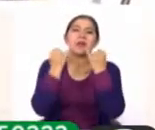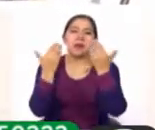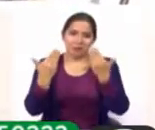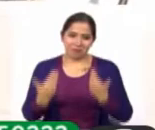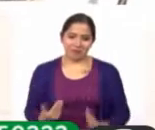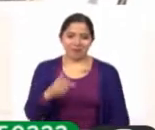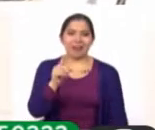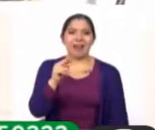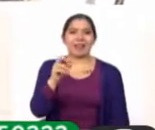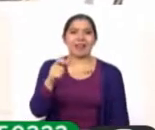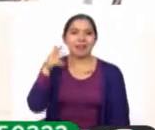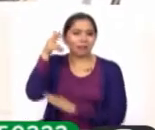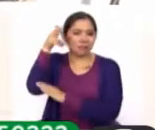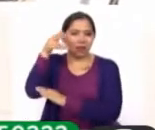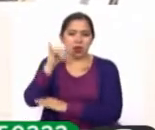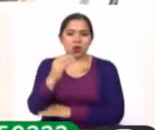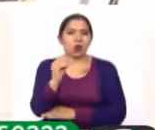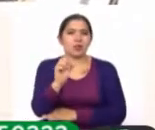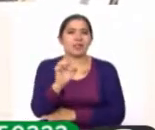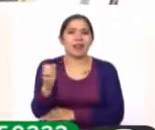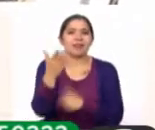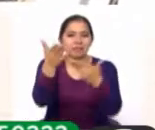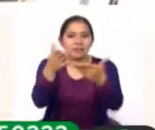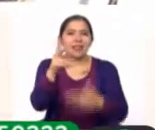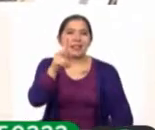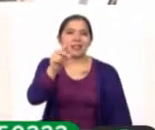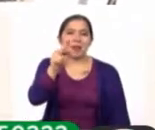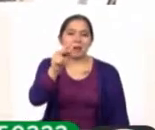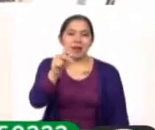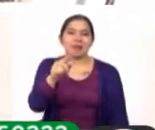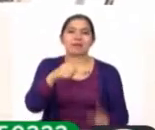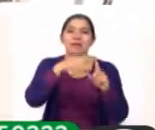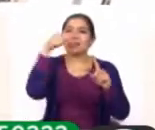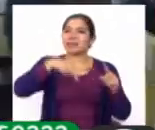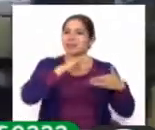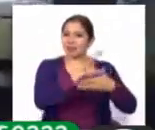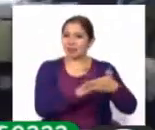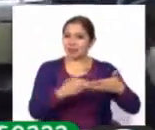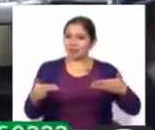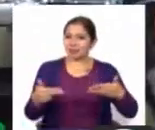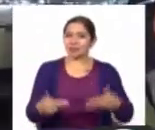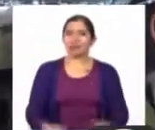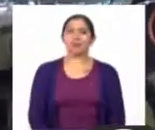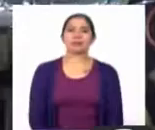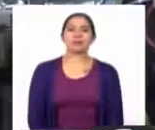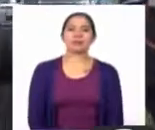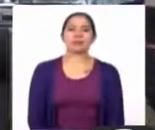Choque, con las cámaras de José Rodríguez, para Avia Yala Televisión desde Sudáñez, Chuquisaca.